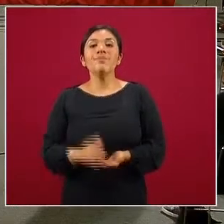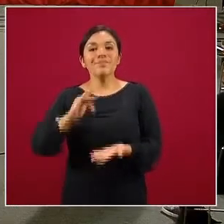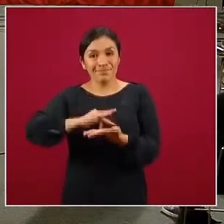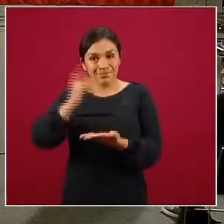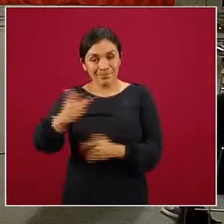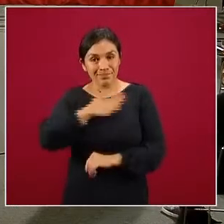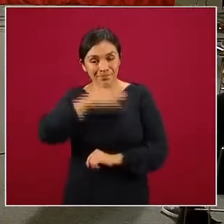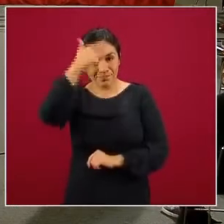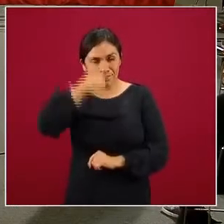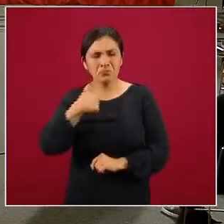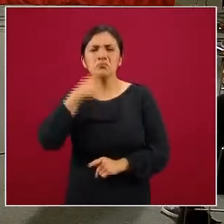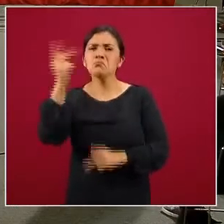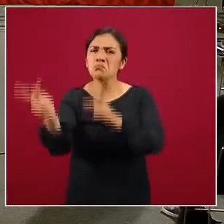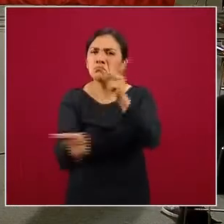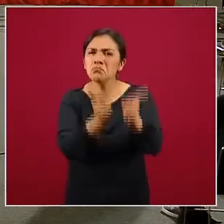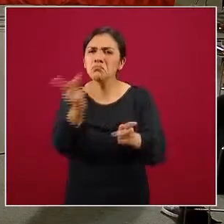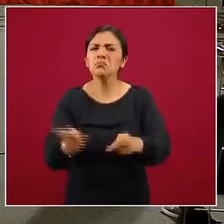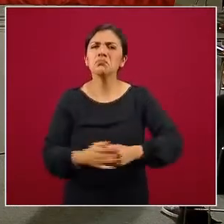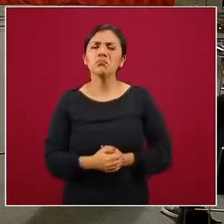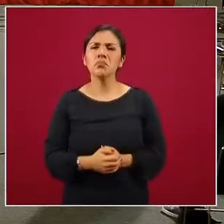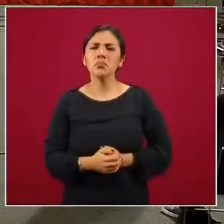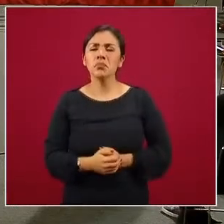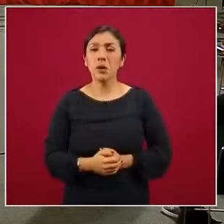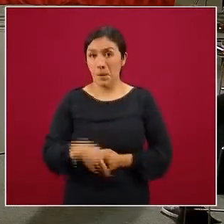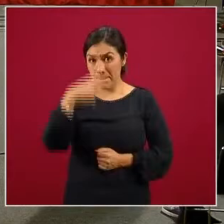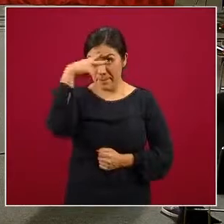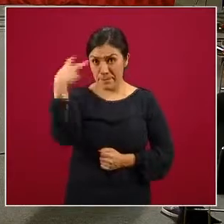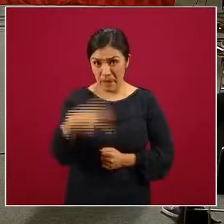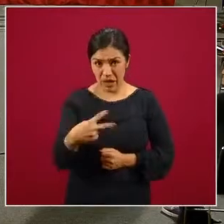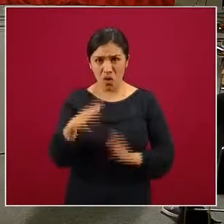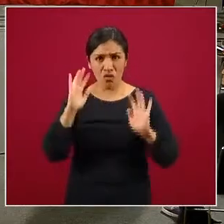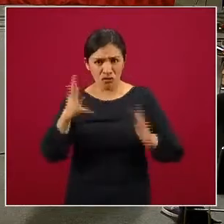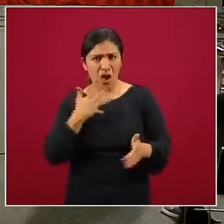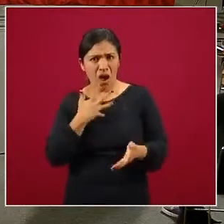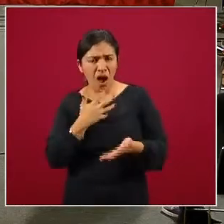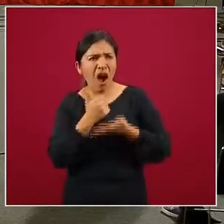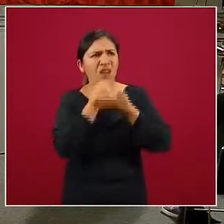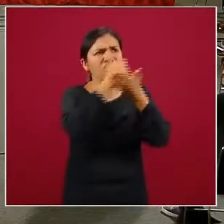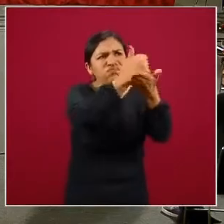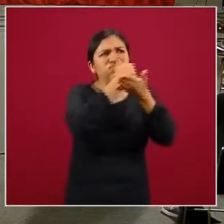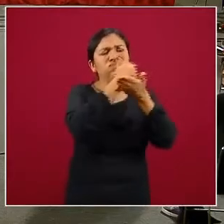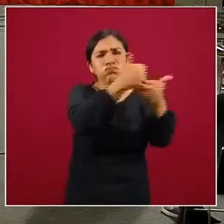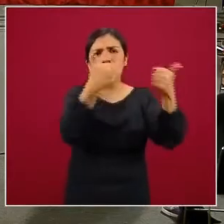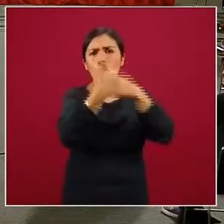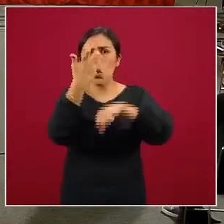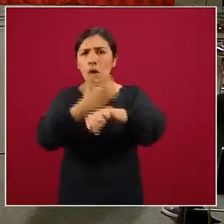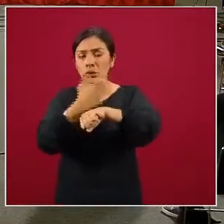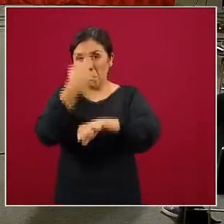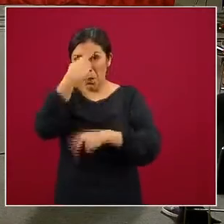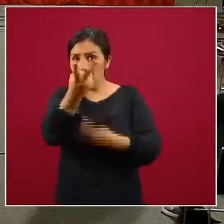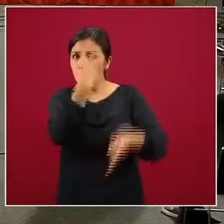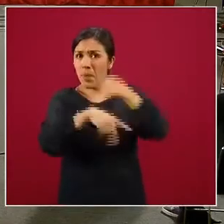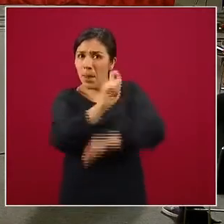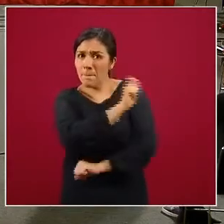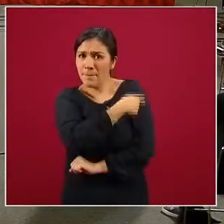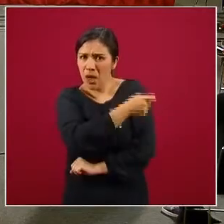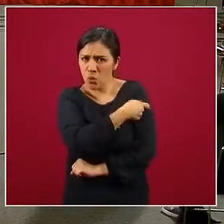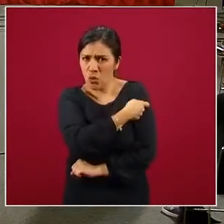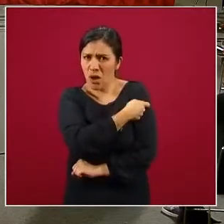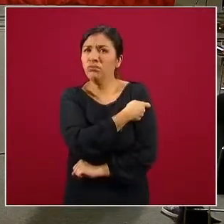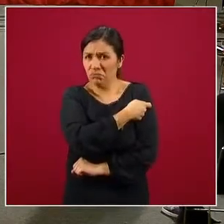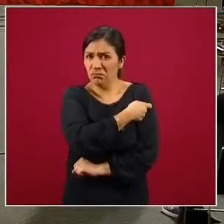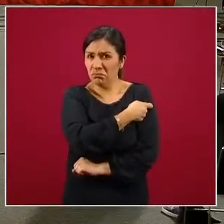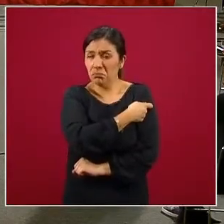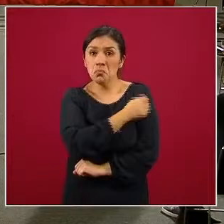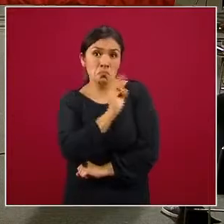Gracias, doctor. Buenas noches. Preguntarle si México está colaborando con Estados Unidos para conseguir una vacuna y preguntarle